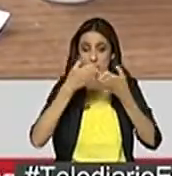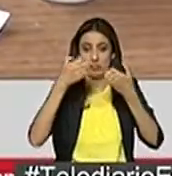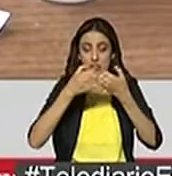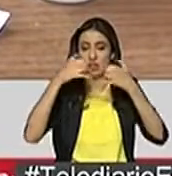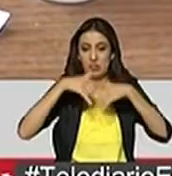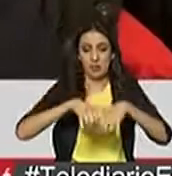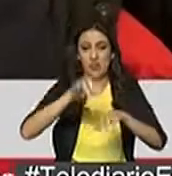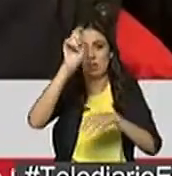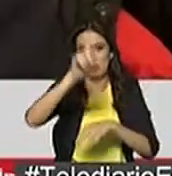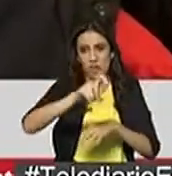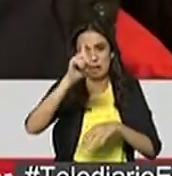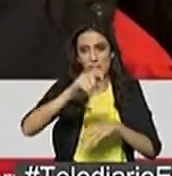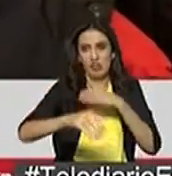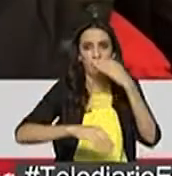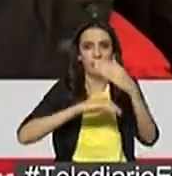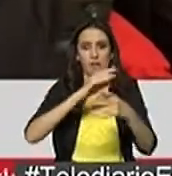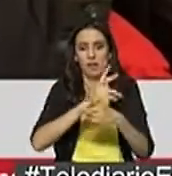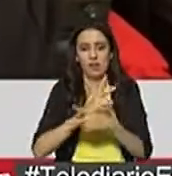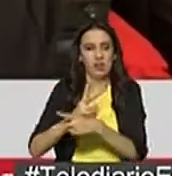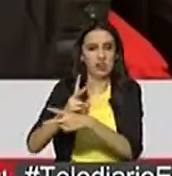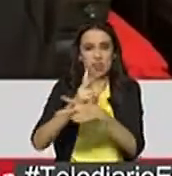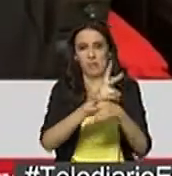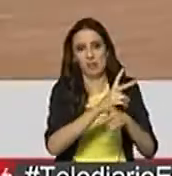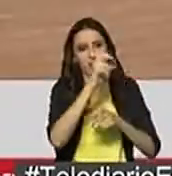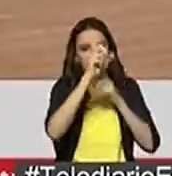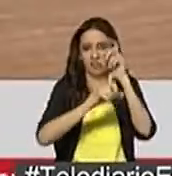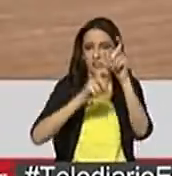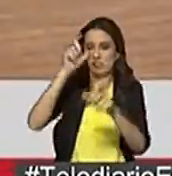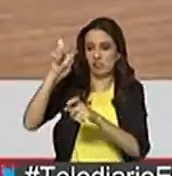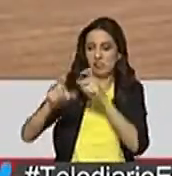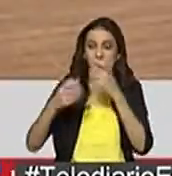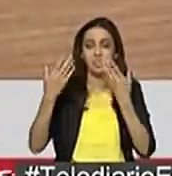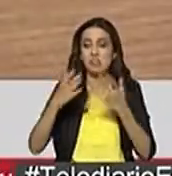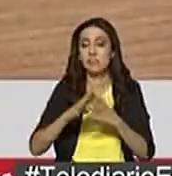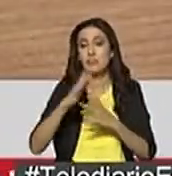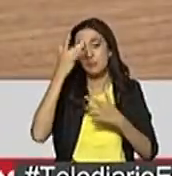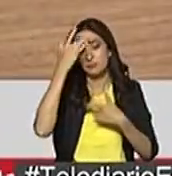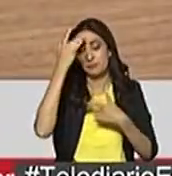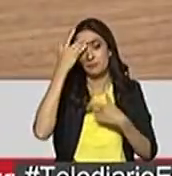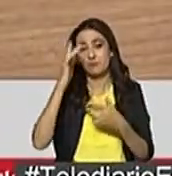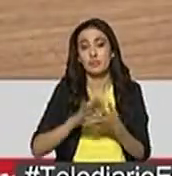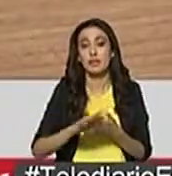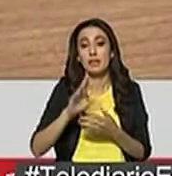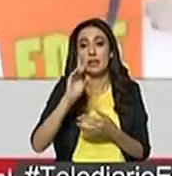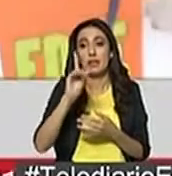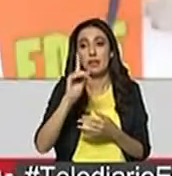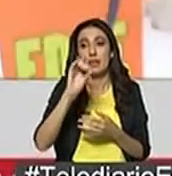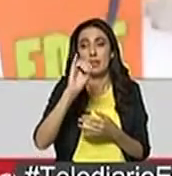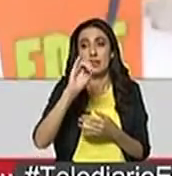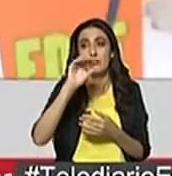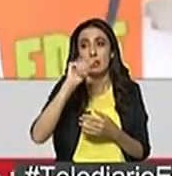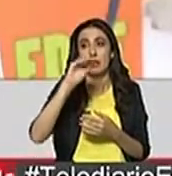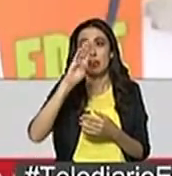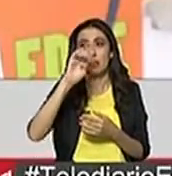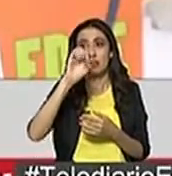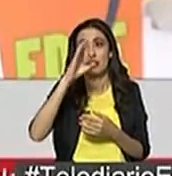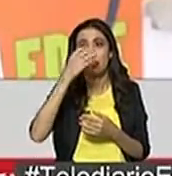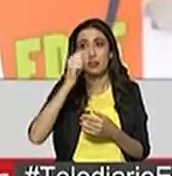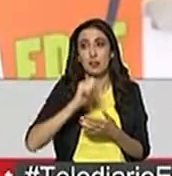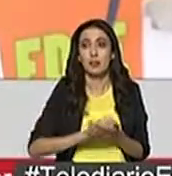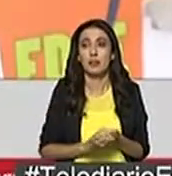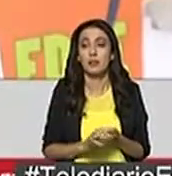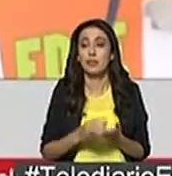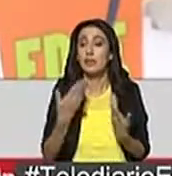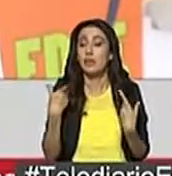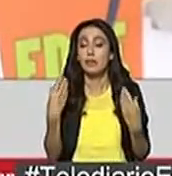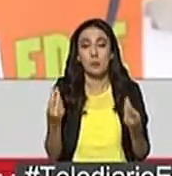sumamente necesario para salvaguardar la vida de las personas que padecen sobre todo de diabetes tipo 1. También hay padres que no tienen esos